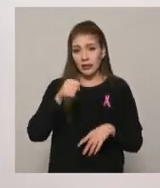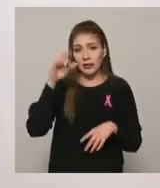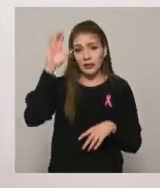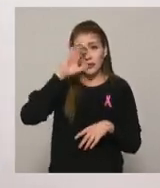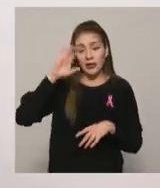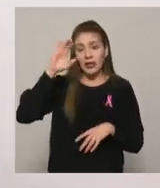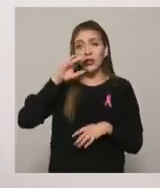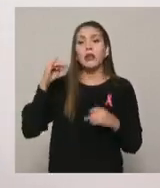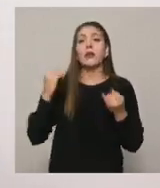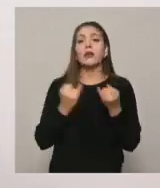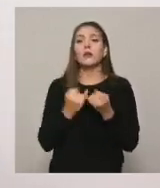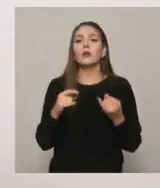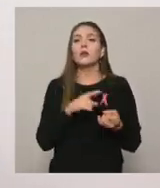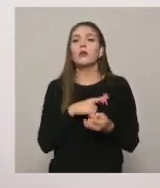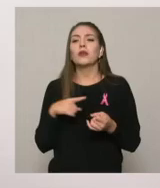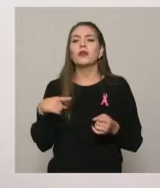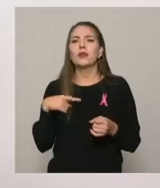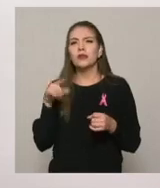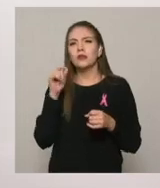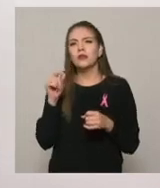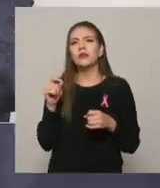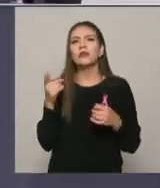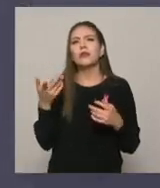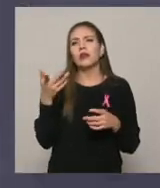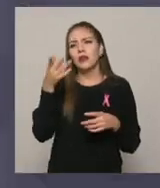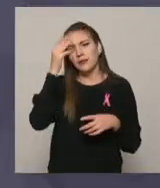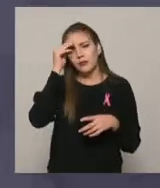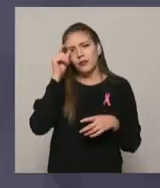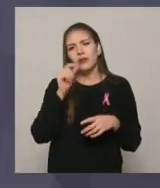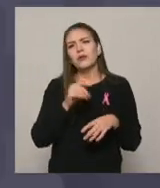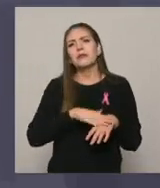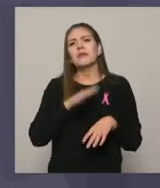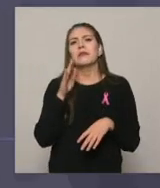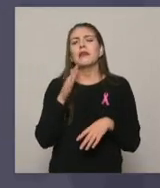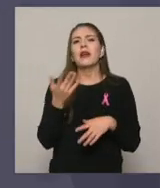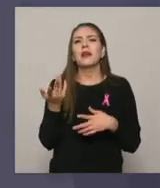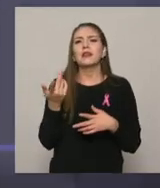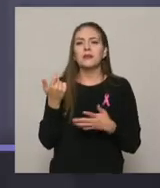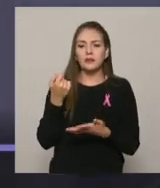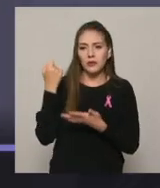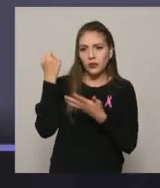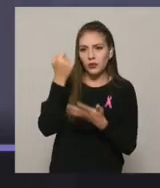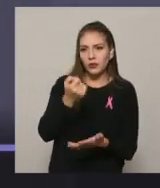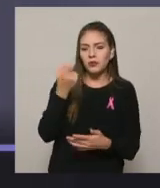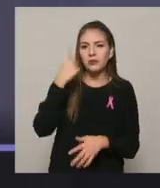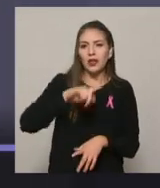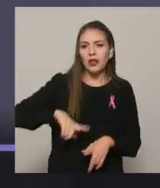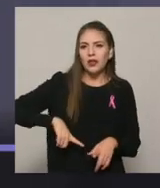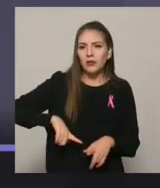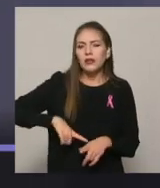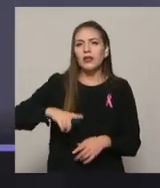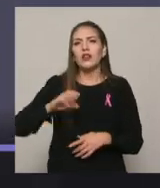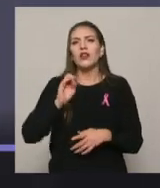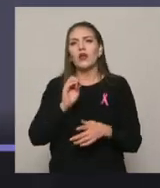un poquito, aprender un poco más sobre derecho, aprender un poquito más sobre presupuestos públicos.